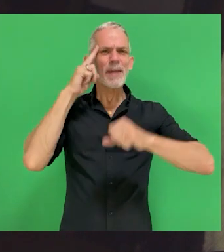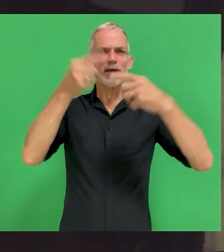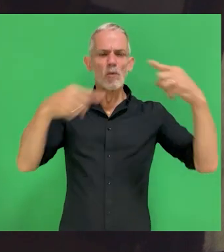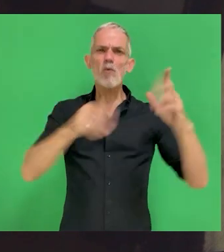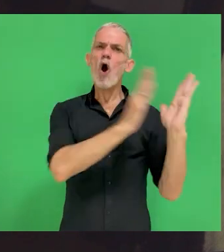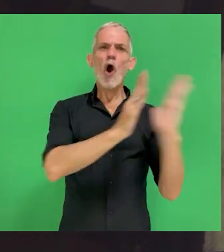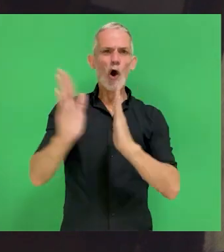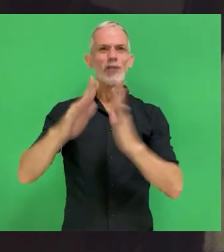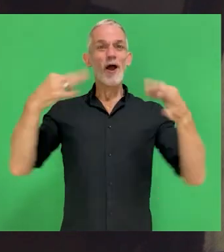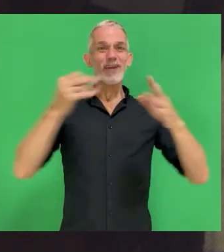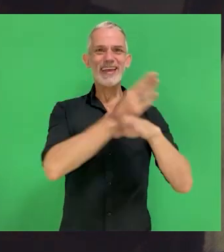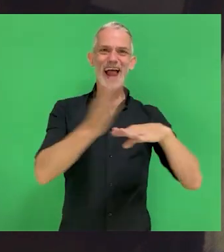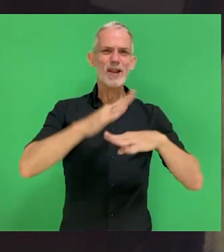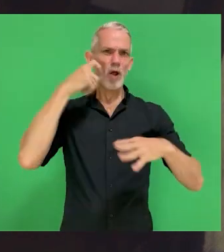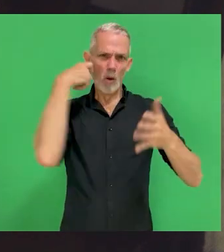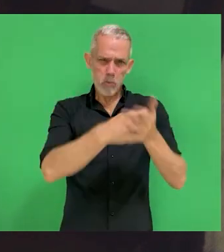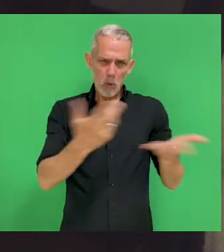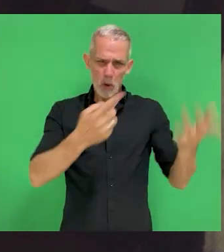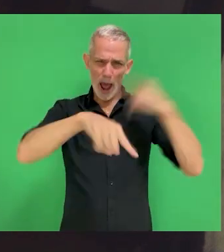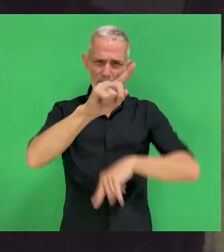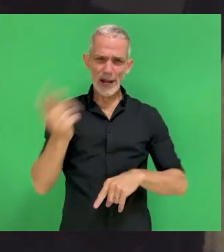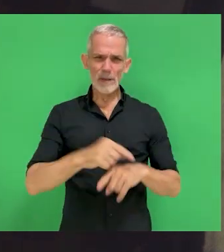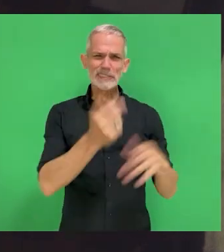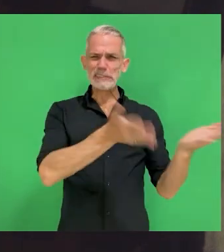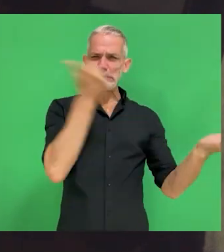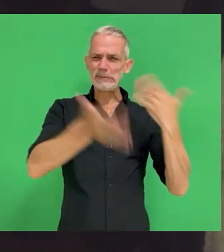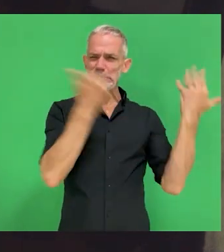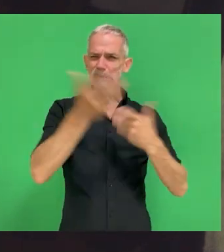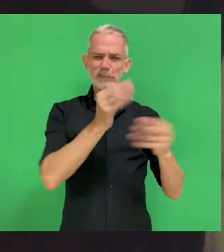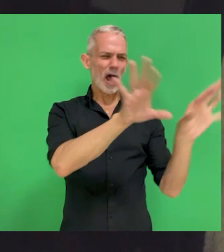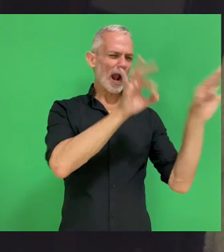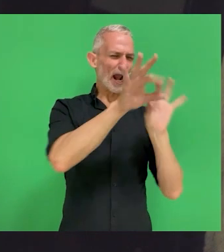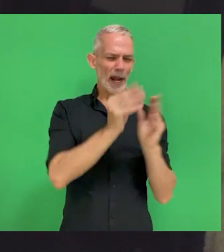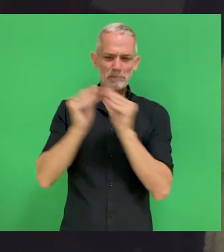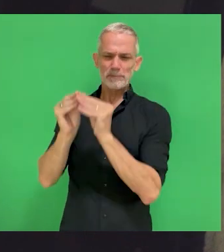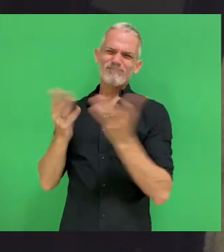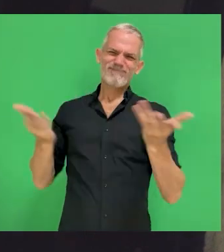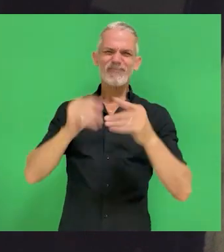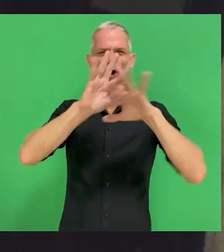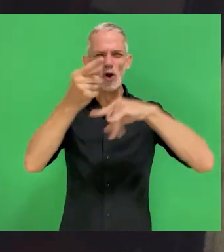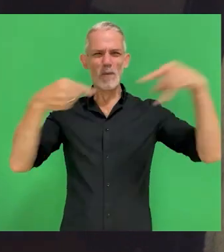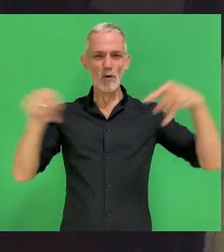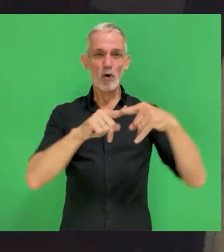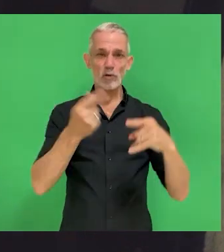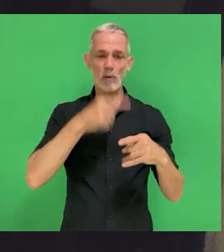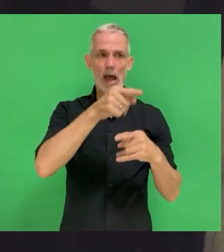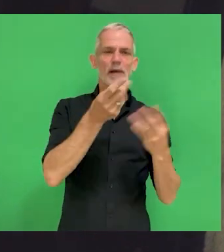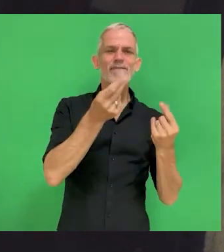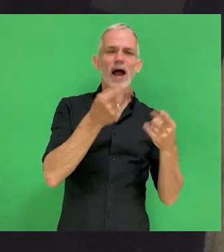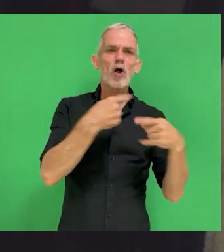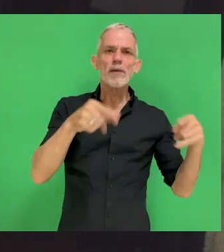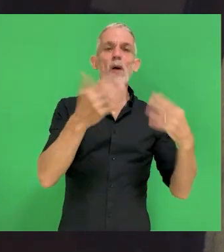del orden original, por el contrario, lo desmembró, seleccionó llevándose a aquellos que tenían un